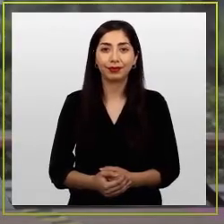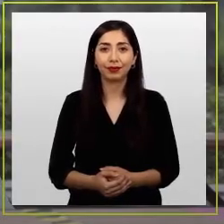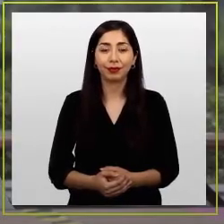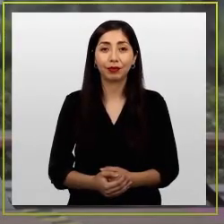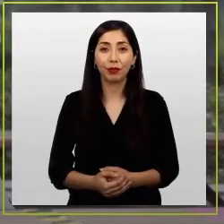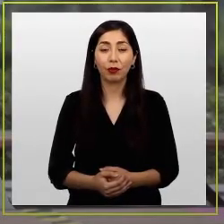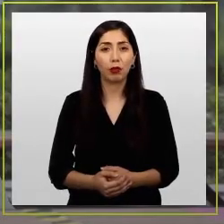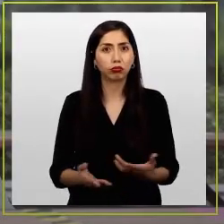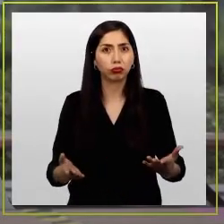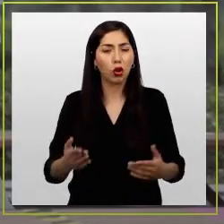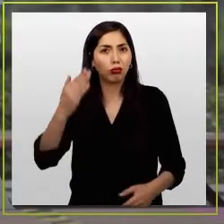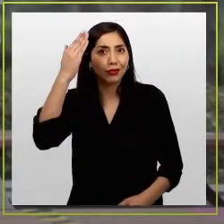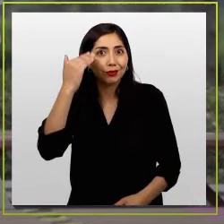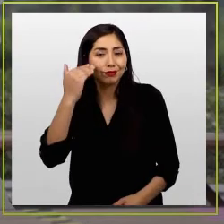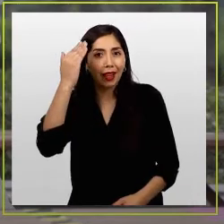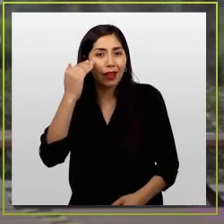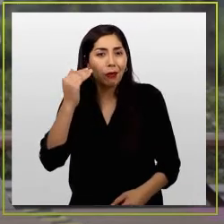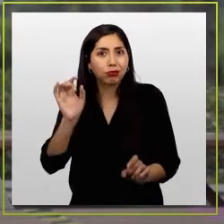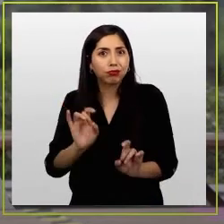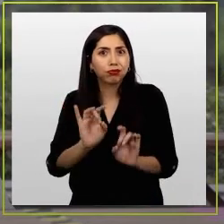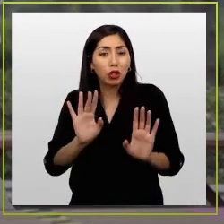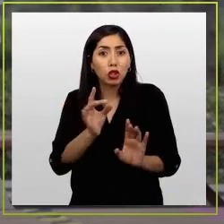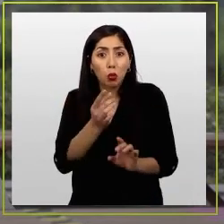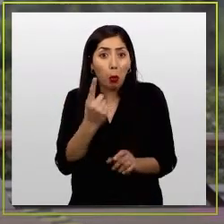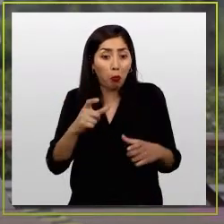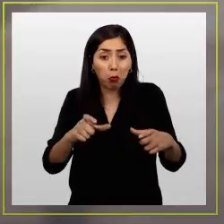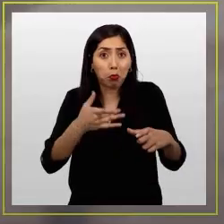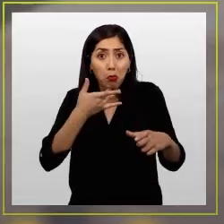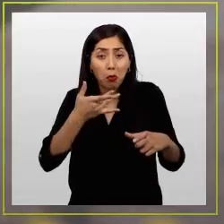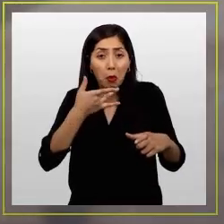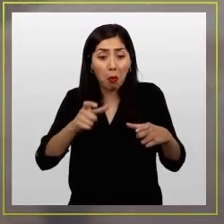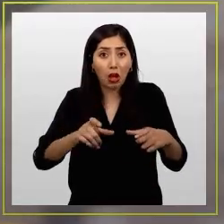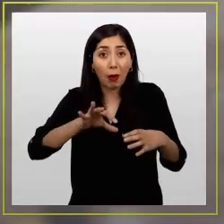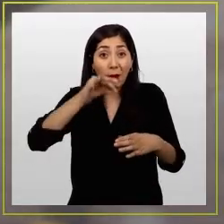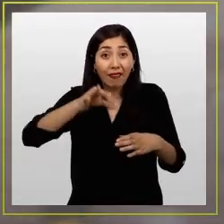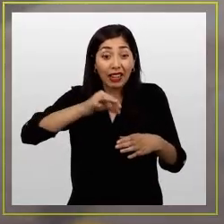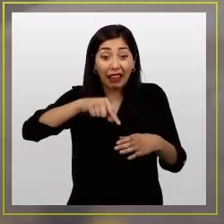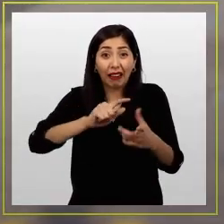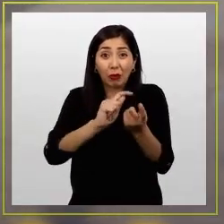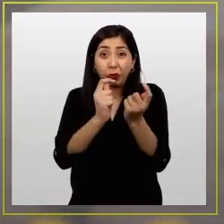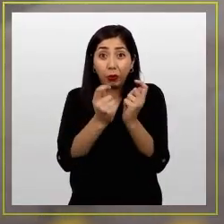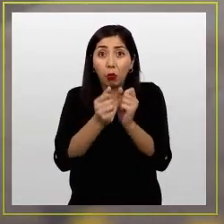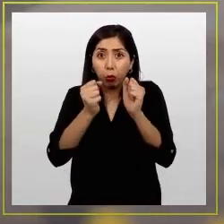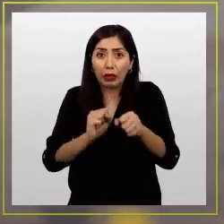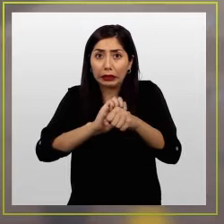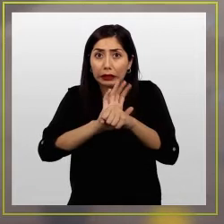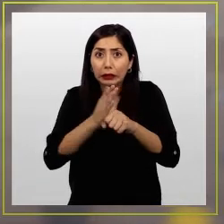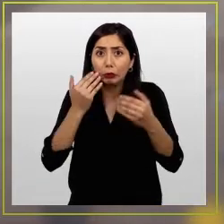Nada hacía presagiar que un simple plato de papa frita podía transformarse en una posibilidad de